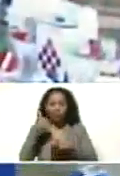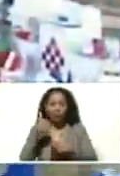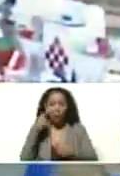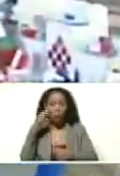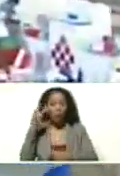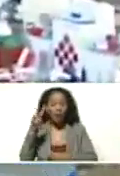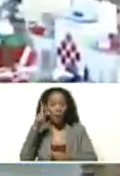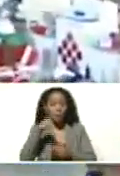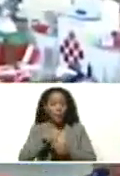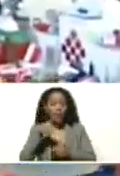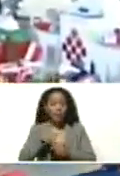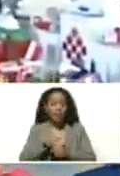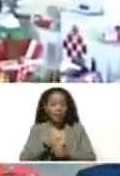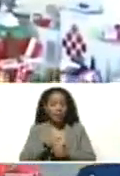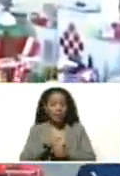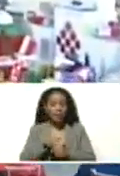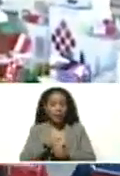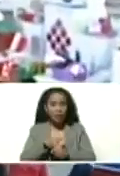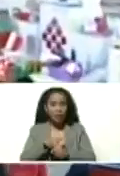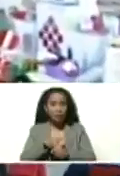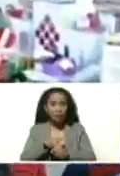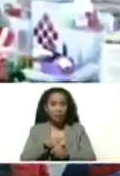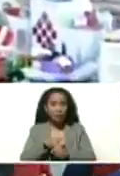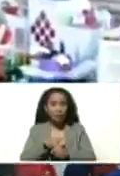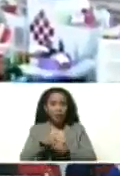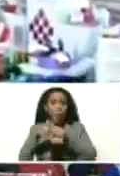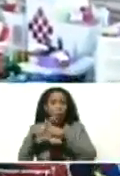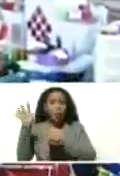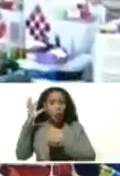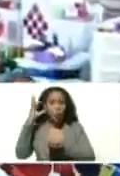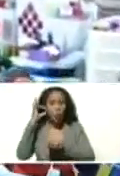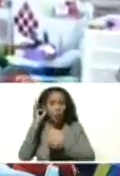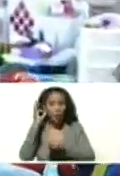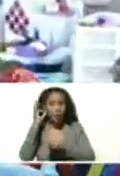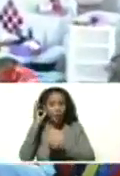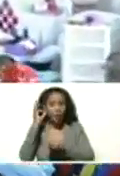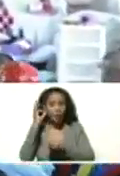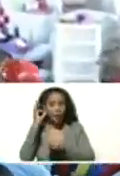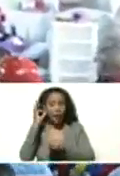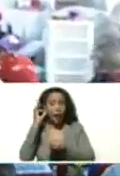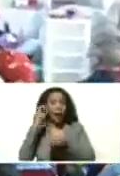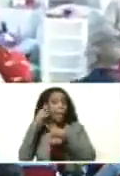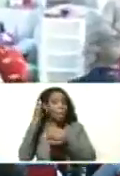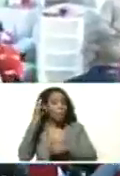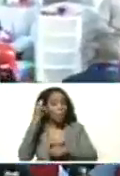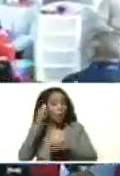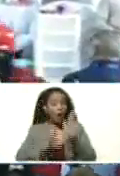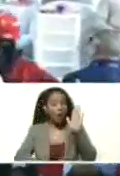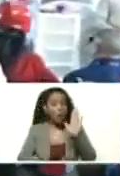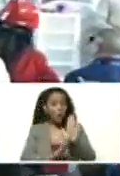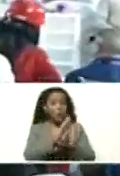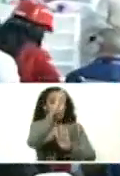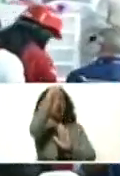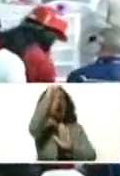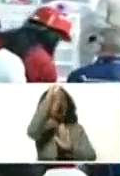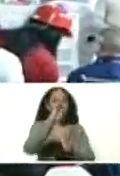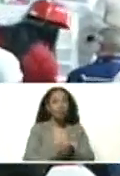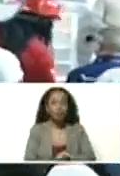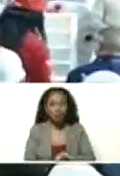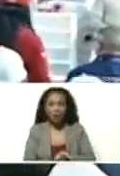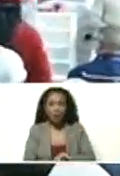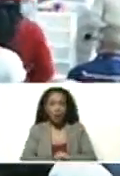PDVSA. Tenemos otra mujer, la mujer picando adelante. Se trata de